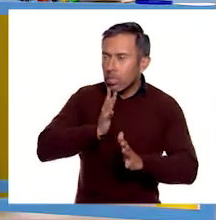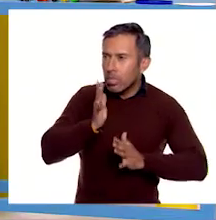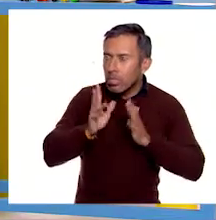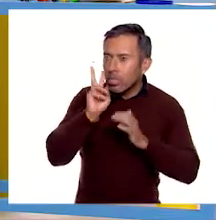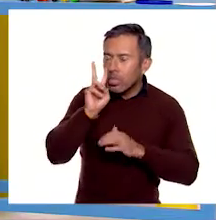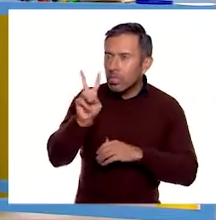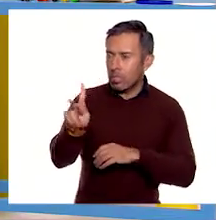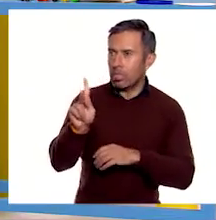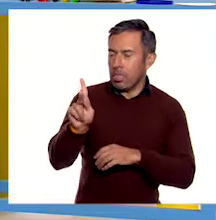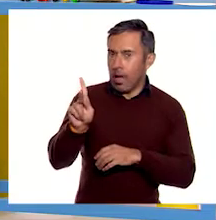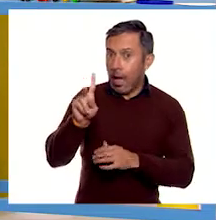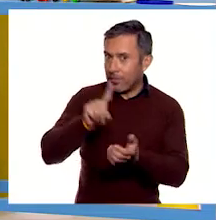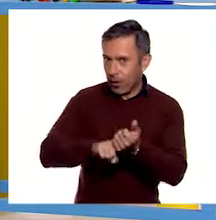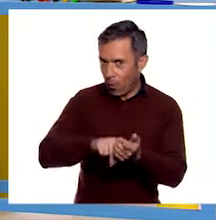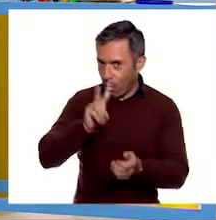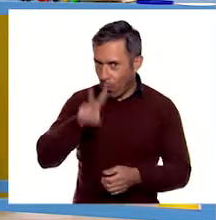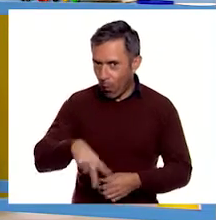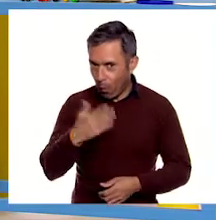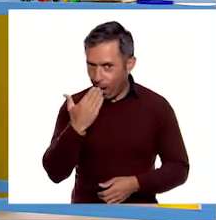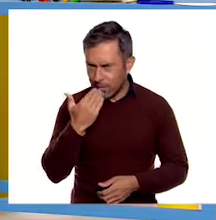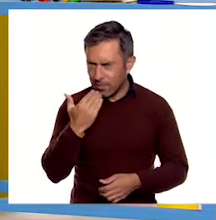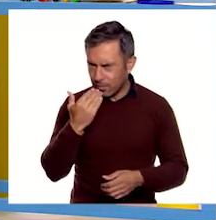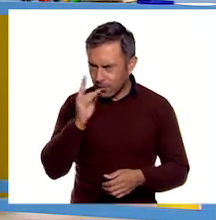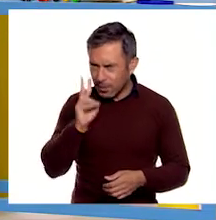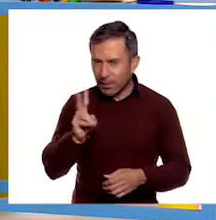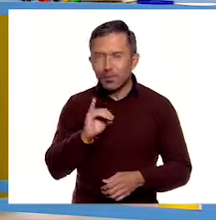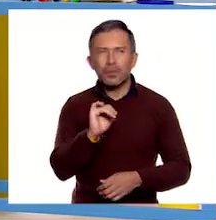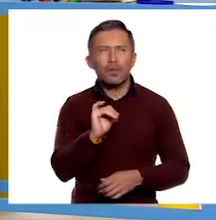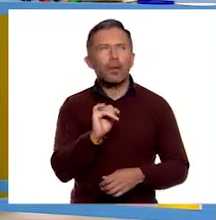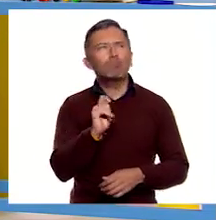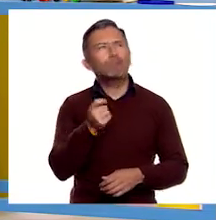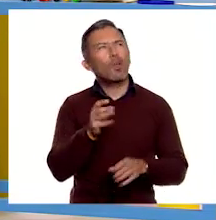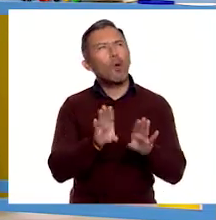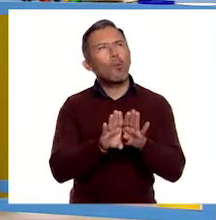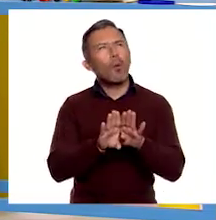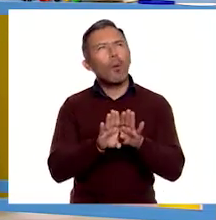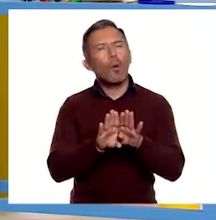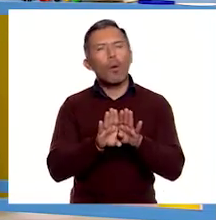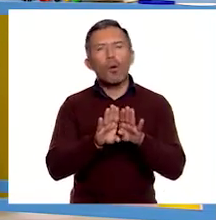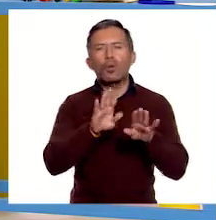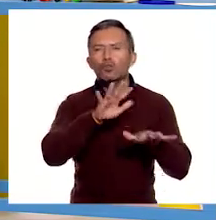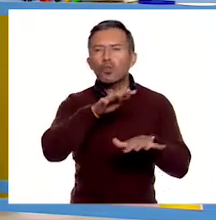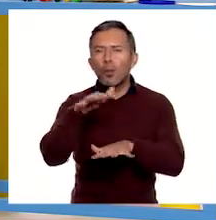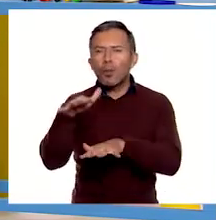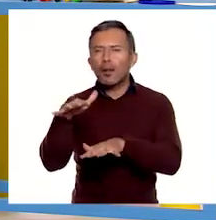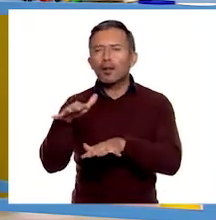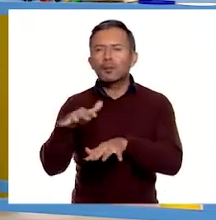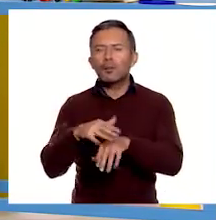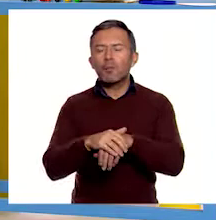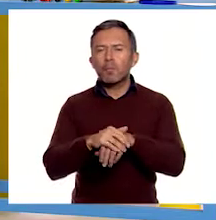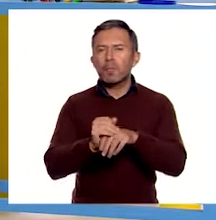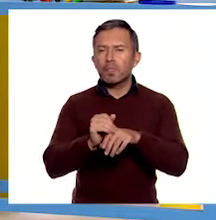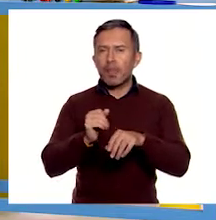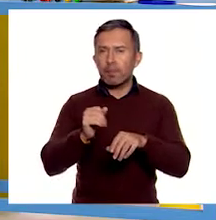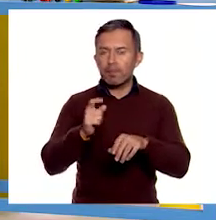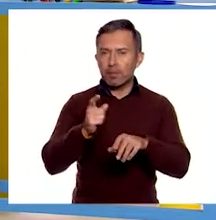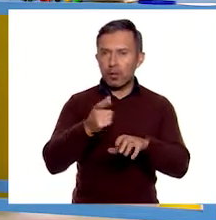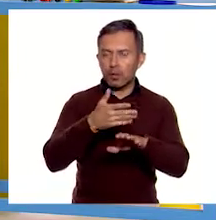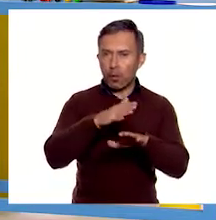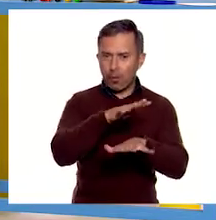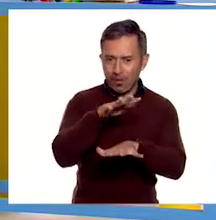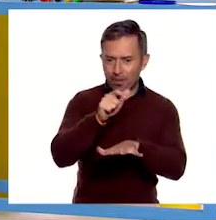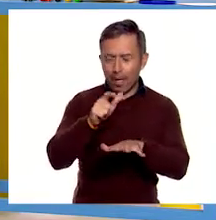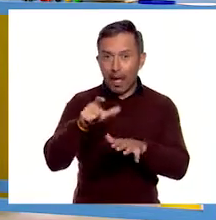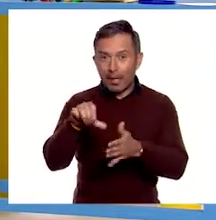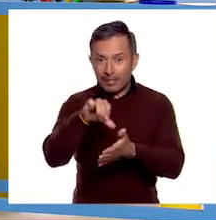visto estas como sombras. Bueno, son sombras a los lados y una parte blanca en el centro. Exacto.